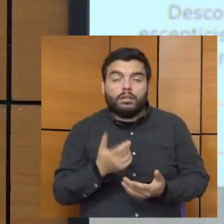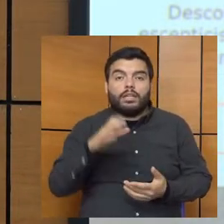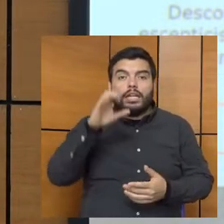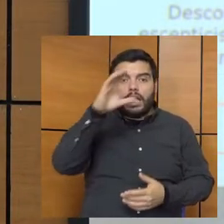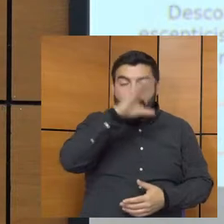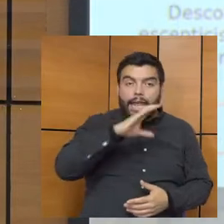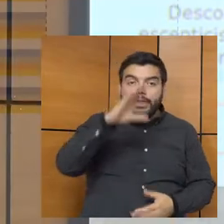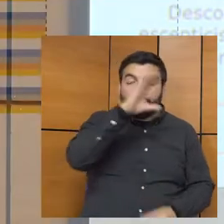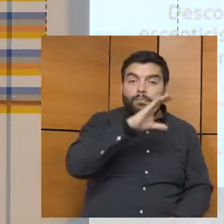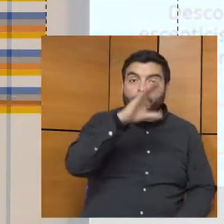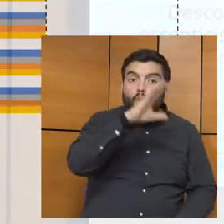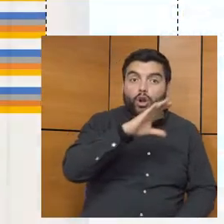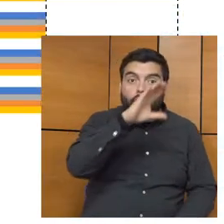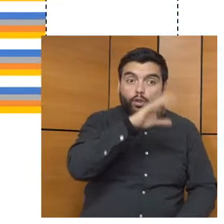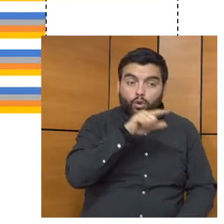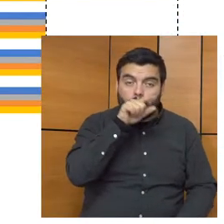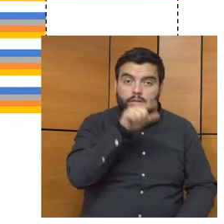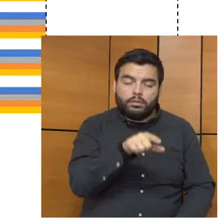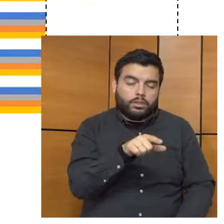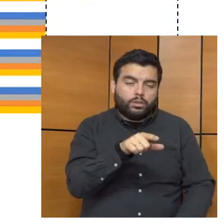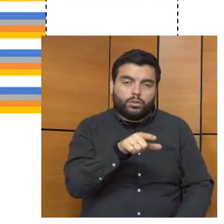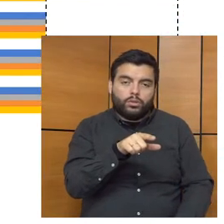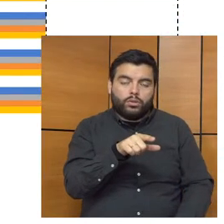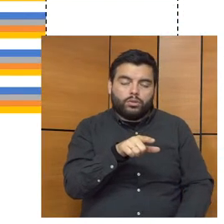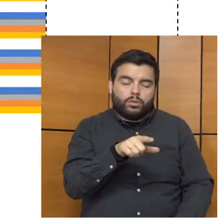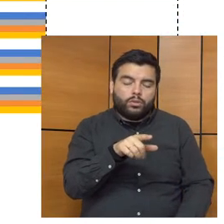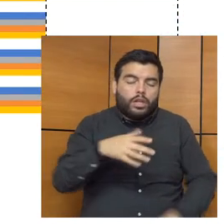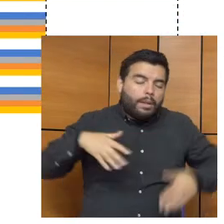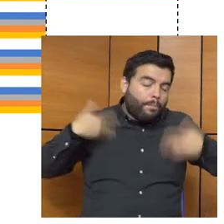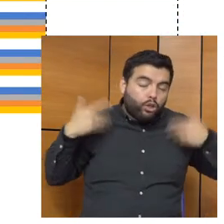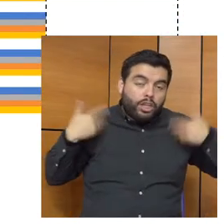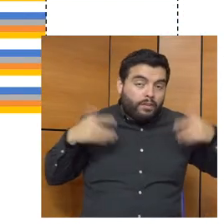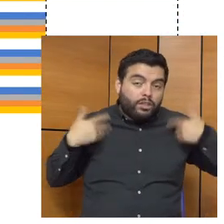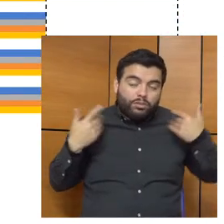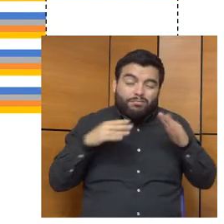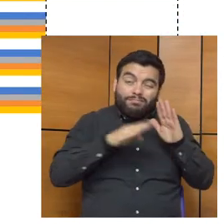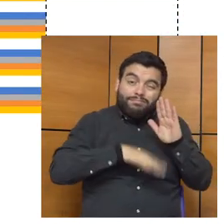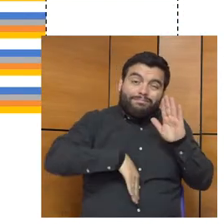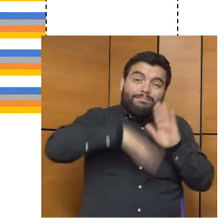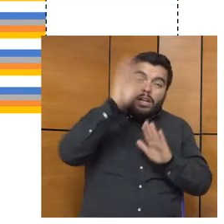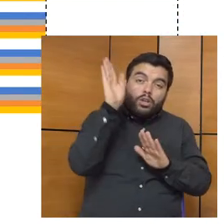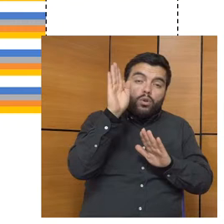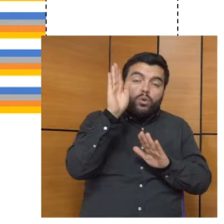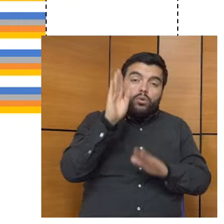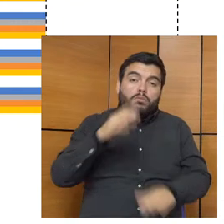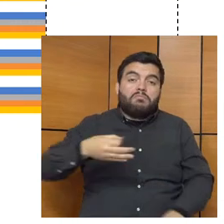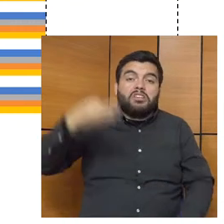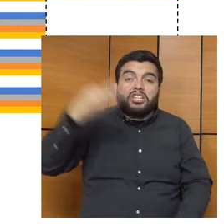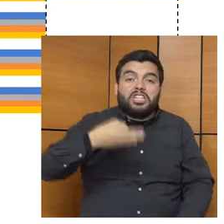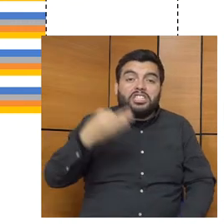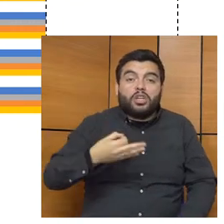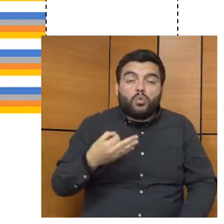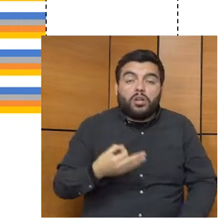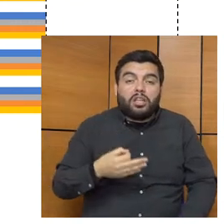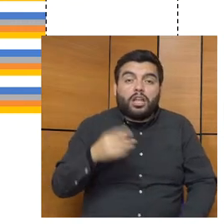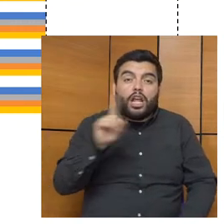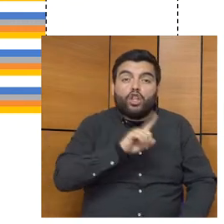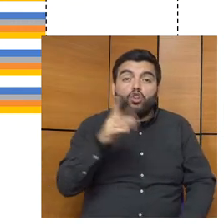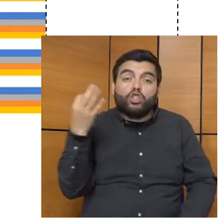exploradores, que ellos encuentran que el optimismo en la innovación es muy alta y su grado de inseguridad e incomodidad es muy baja con respecto a la